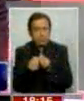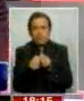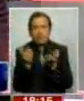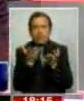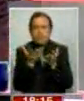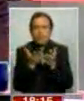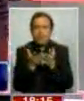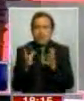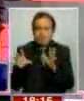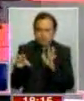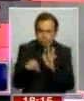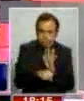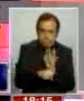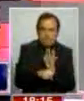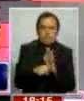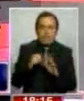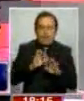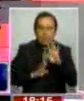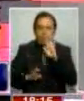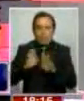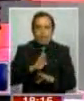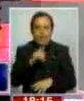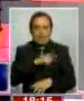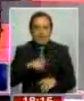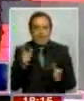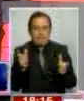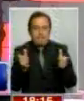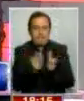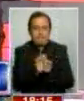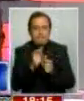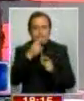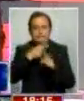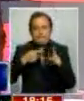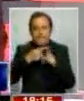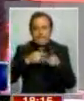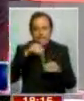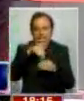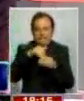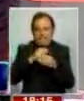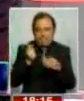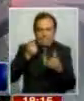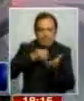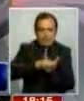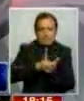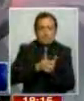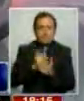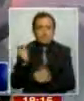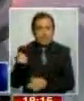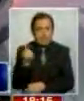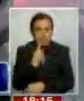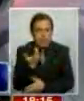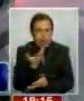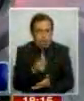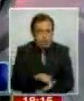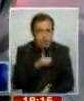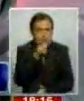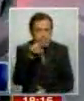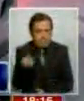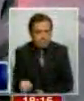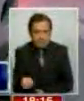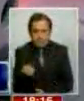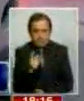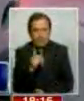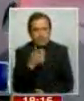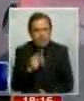una retención, para que protejan a los pequeños accionistas. Pero déjame darte el ejemplo. Se le va a devolver, usted me va a decir que se le va a devolver. No solamente se le va a